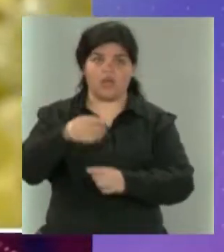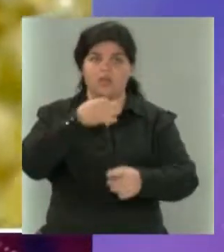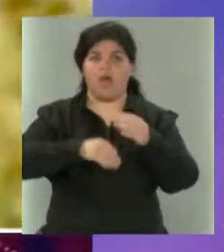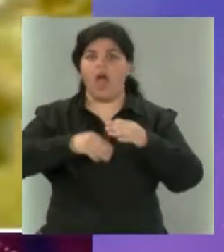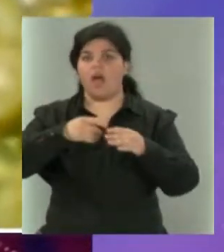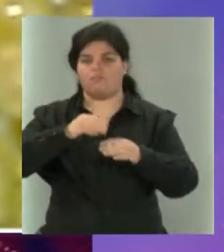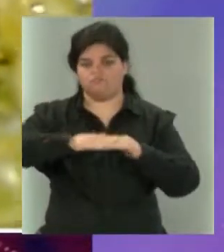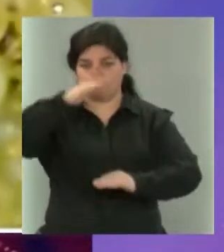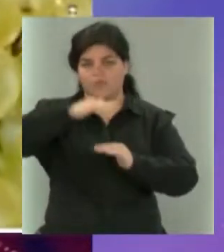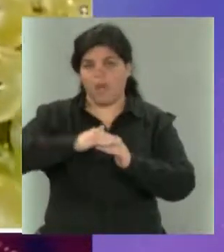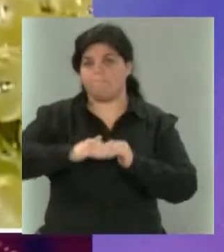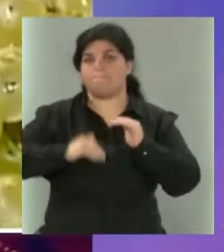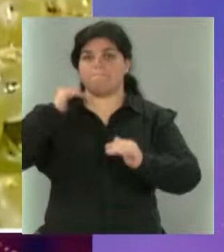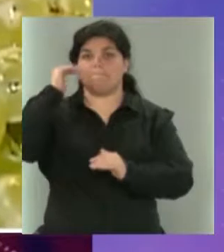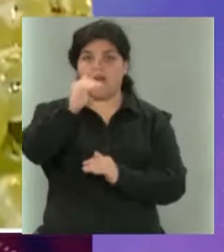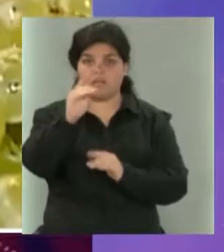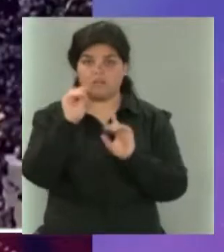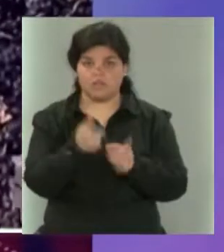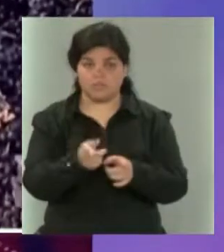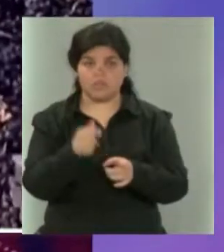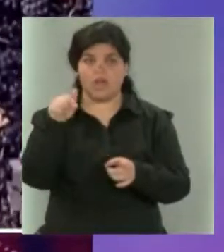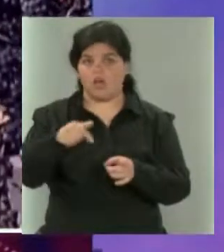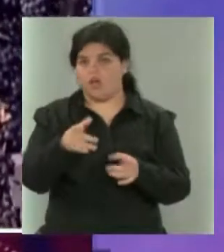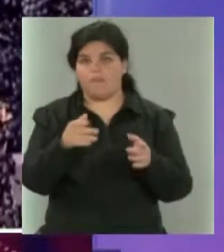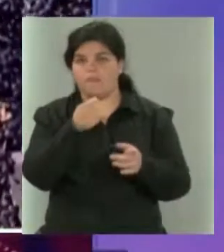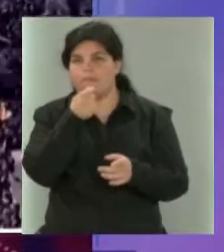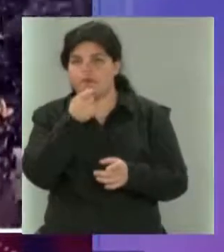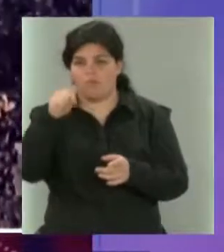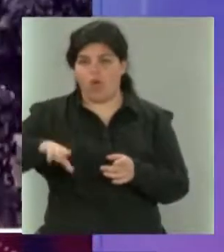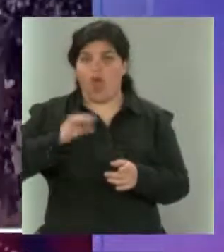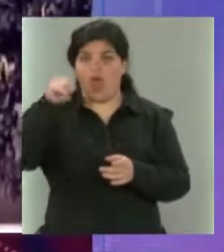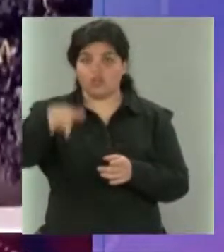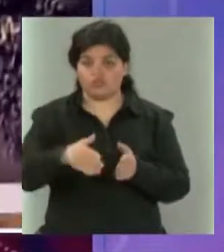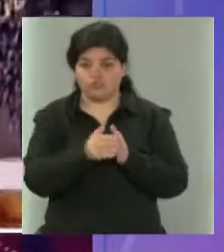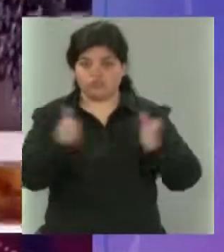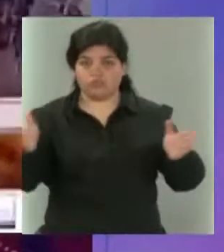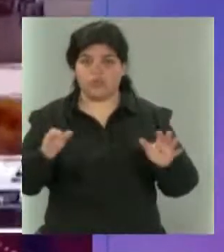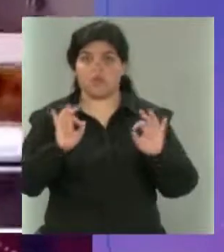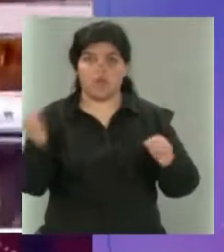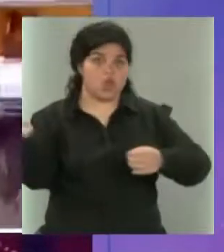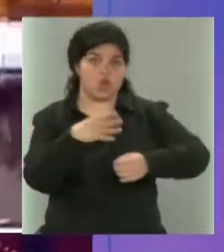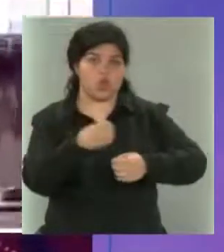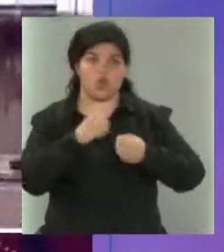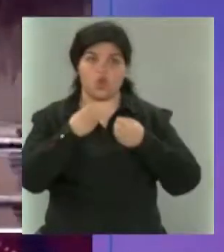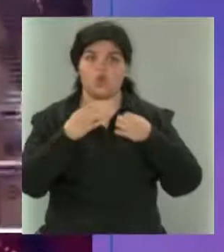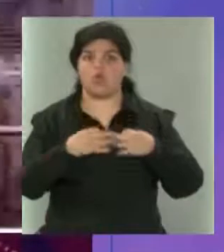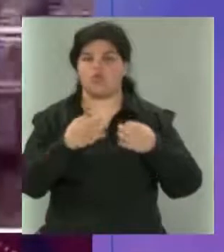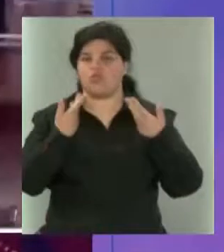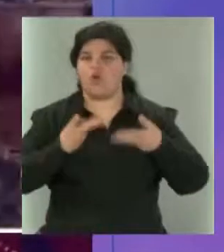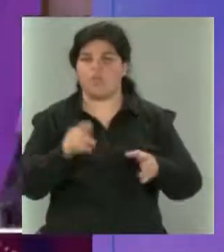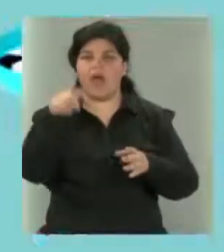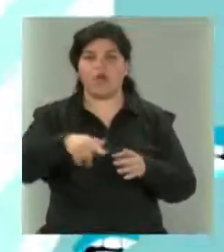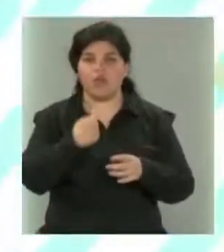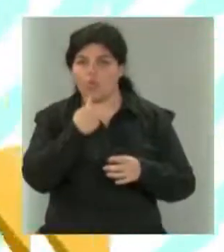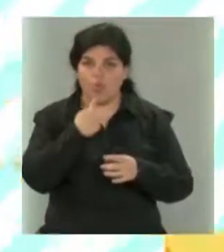stocks y eso ante una cosecha normal, como es la de este año, genera una fuerte incertidumbre en cuál va a ser el precio que va a recibir el productor por cada kilo